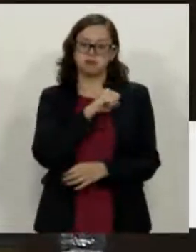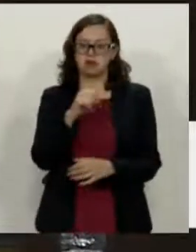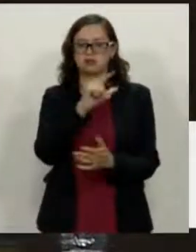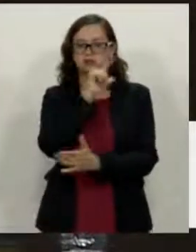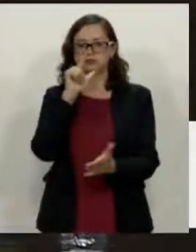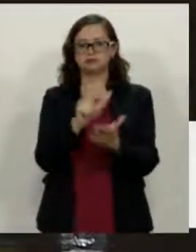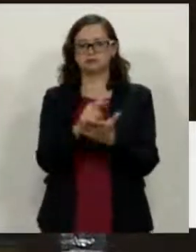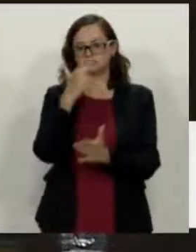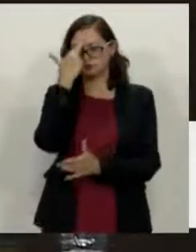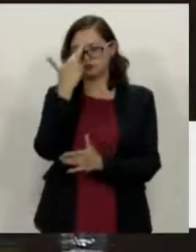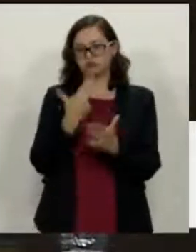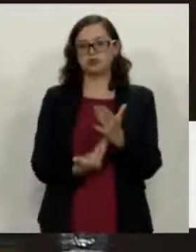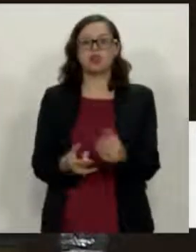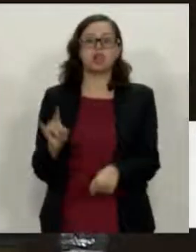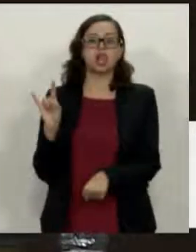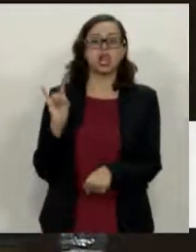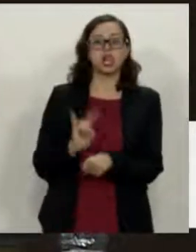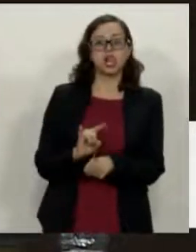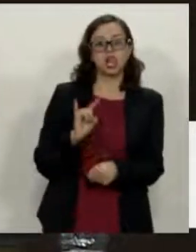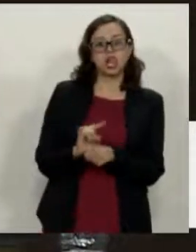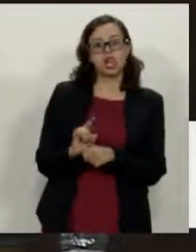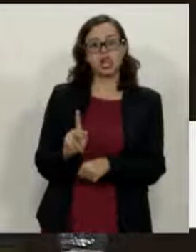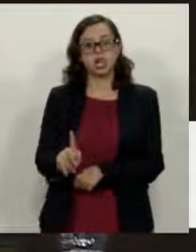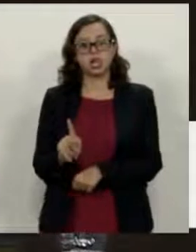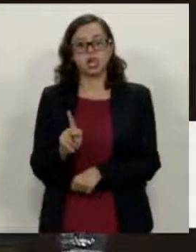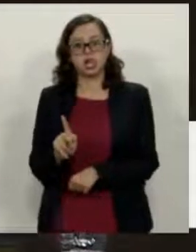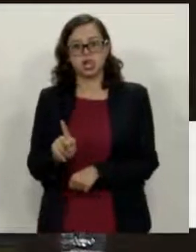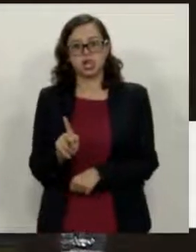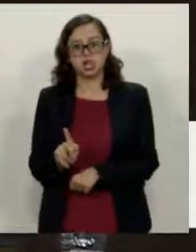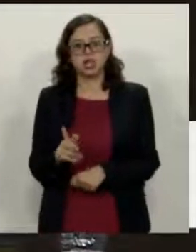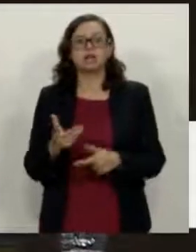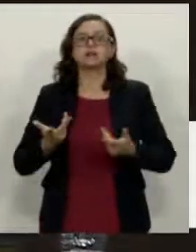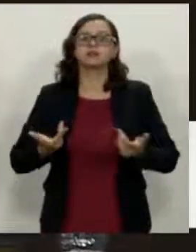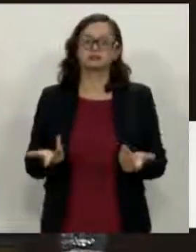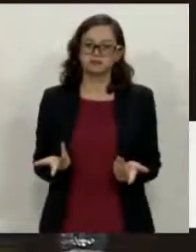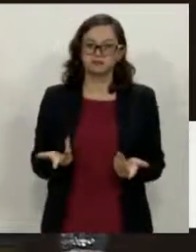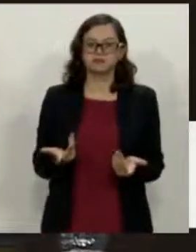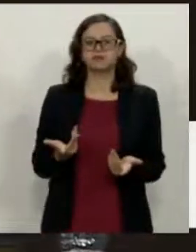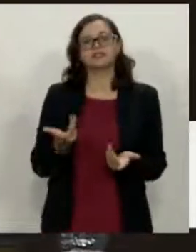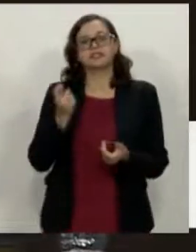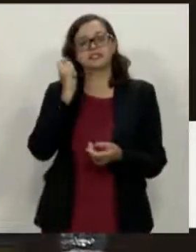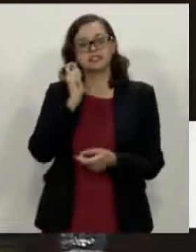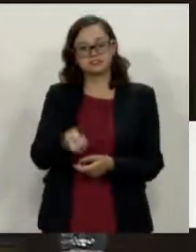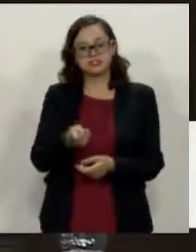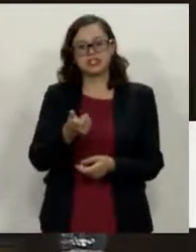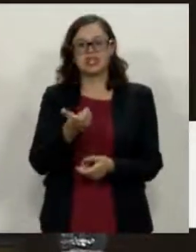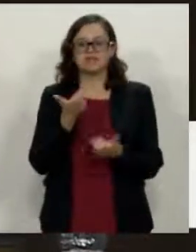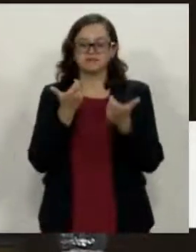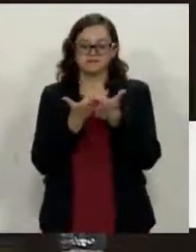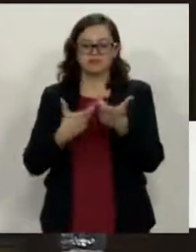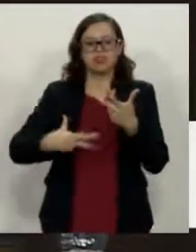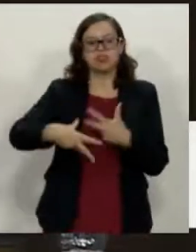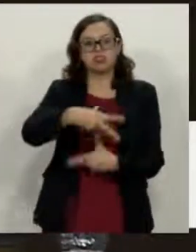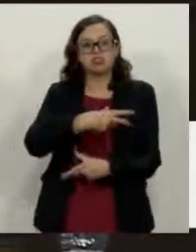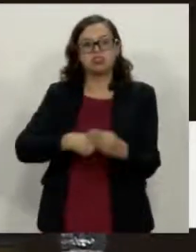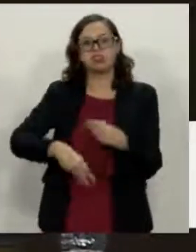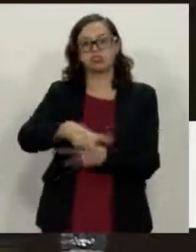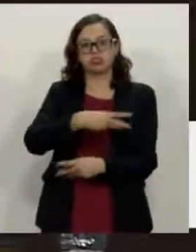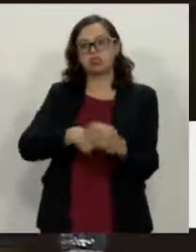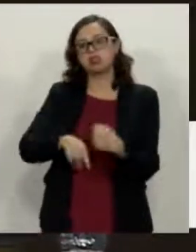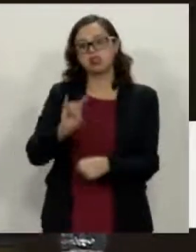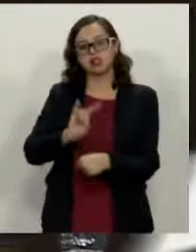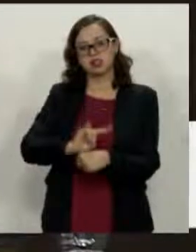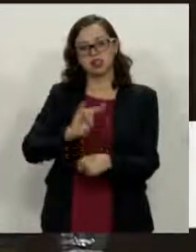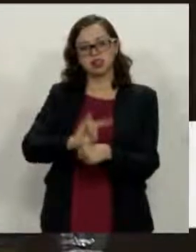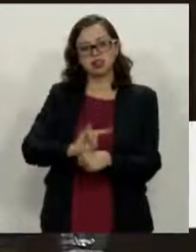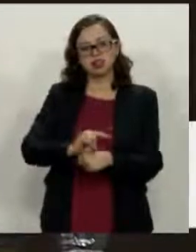pretendiendo con ello ocultarlos, lo que en la jerga se denomina lavado de dinero. Tercero, bienes